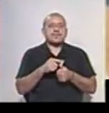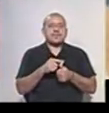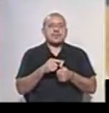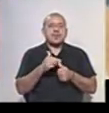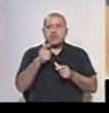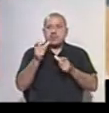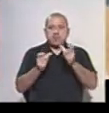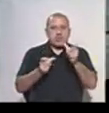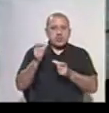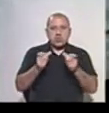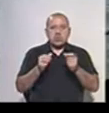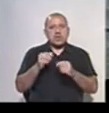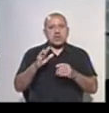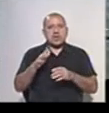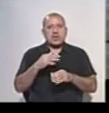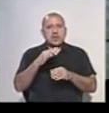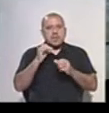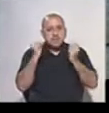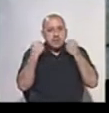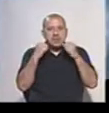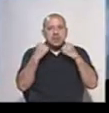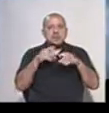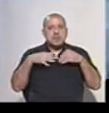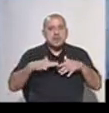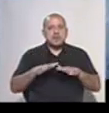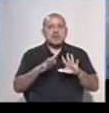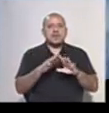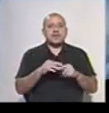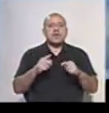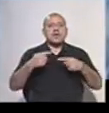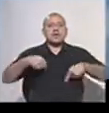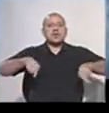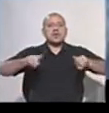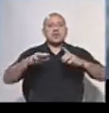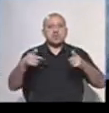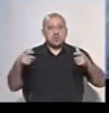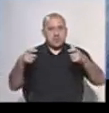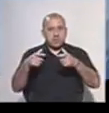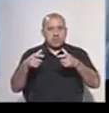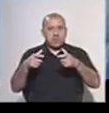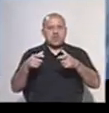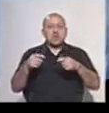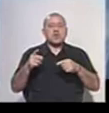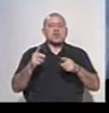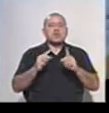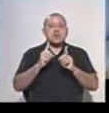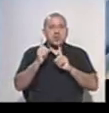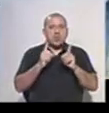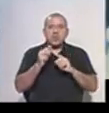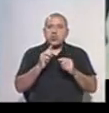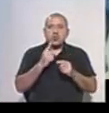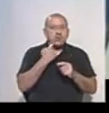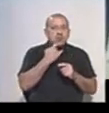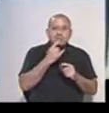gente preparada y gente que preparamos. Esto es un equipo. Si alguno de los engranajes no anda bien,